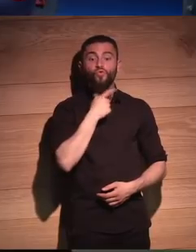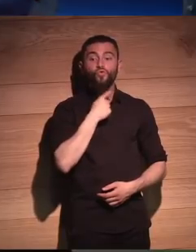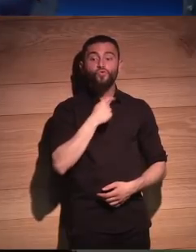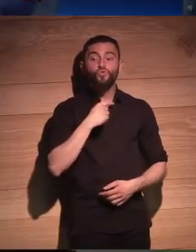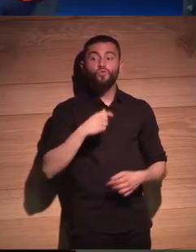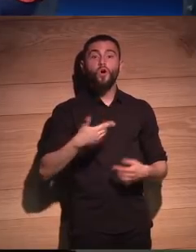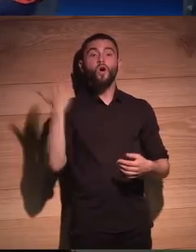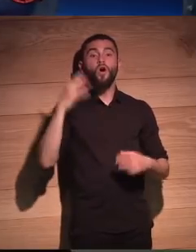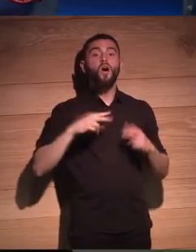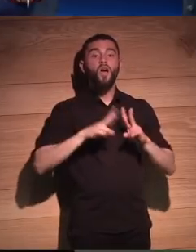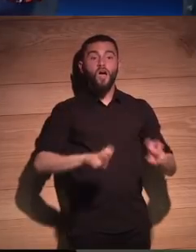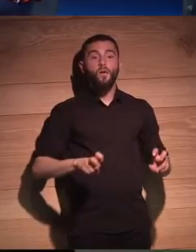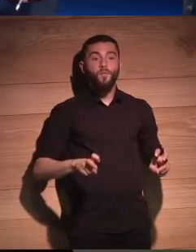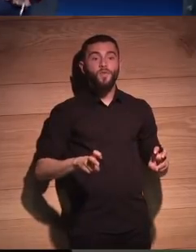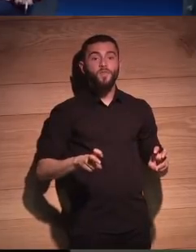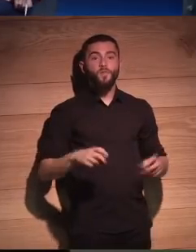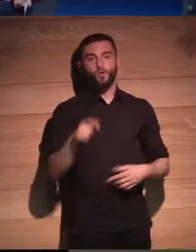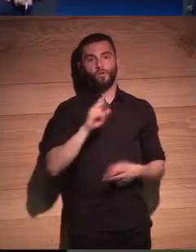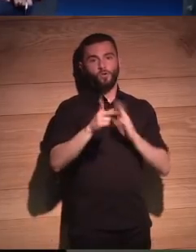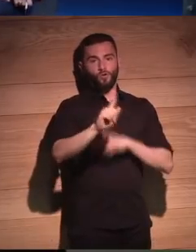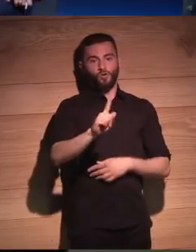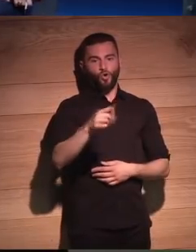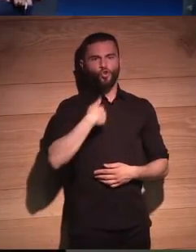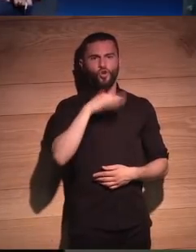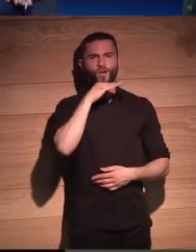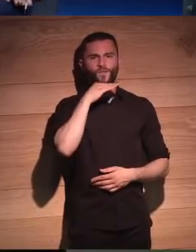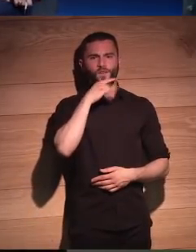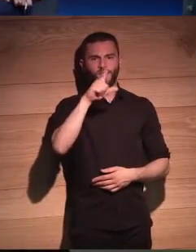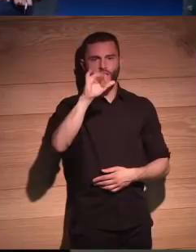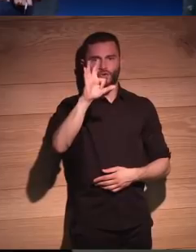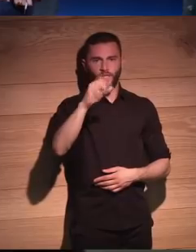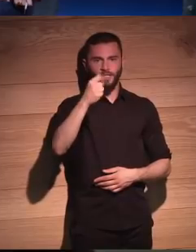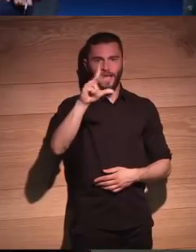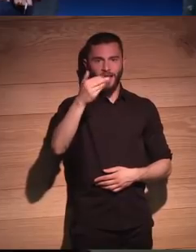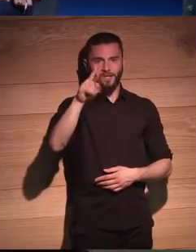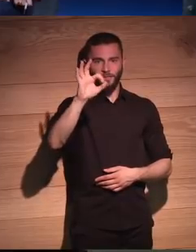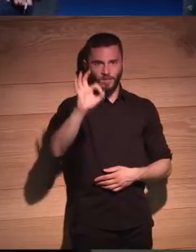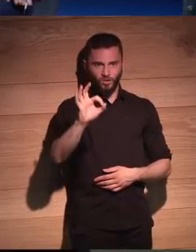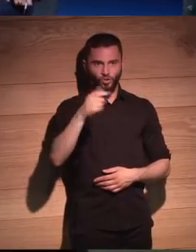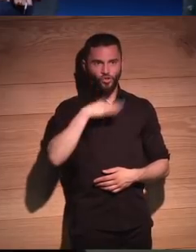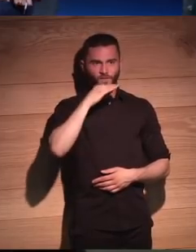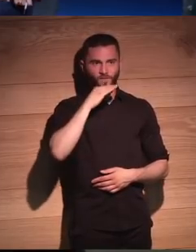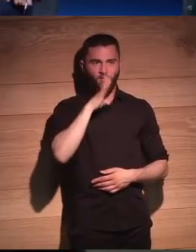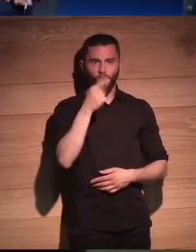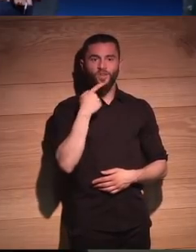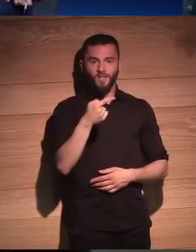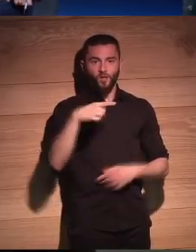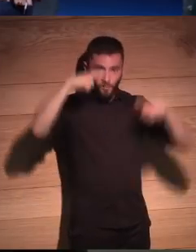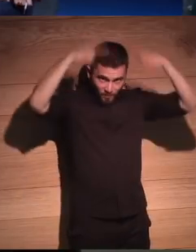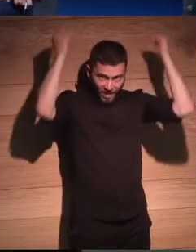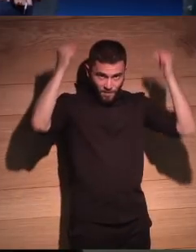porque yo ¿cómo fue lo vuestro? Yo estoy muy enfadado ¿Cómo te con sedujo? Pues yo estoy muy enfadado con Luis Alberto, porque dijo que Batman